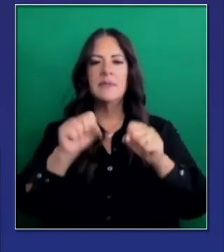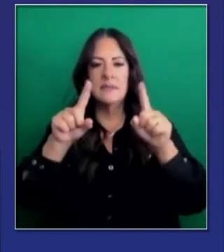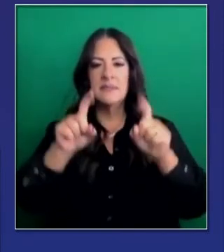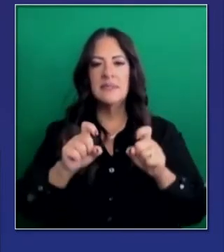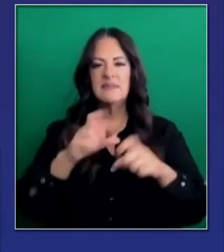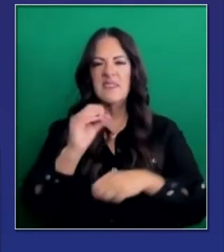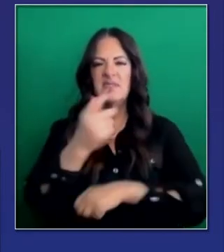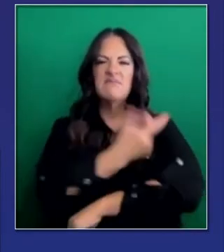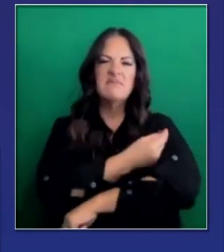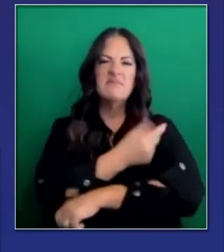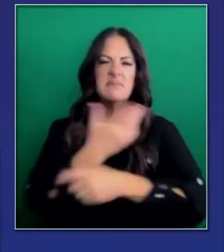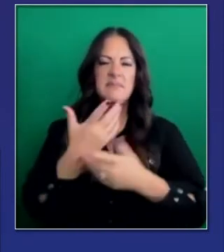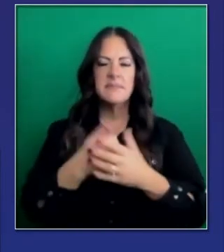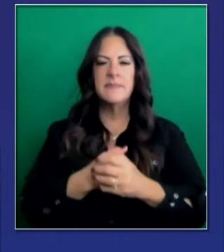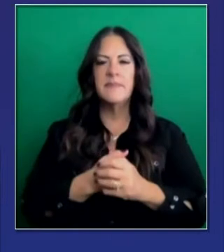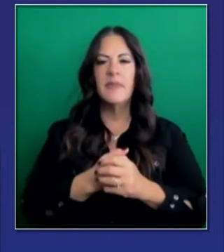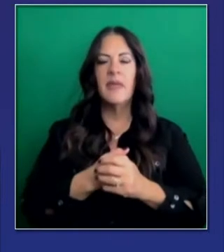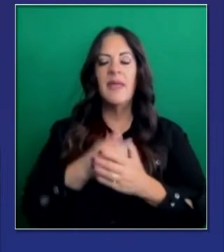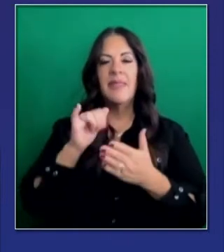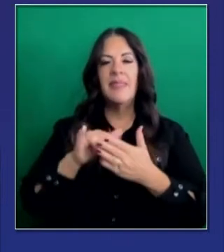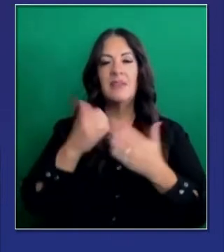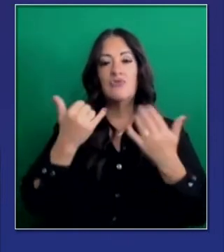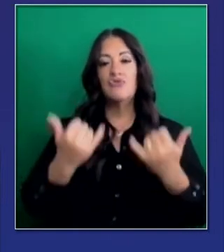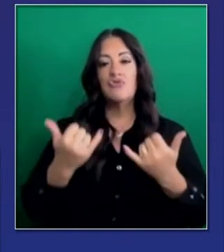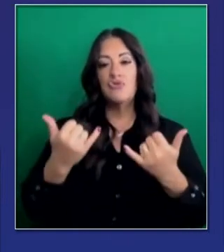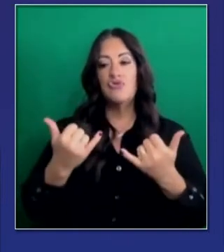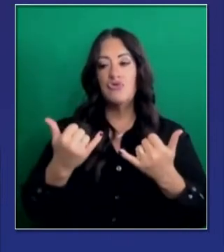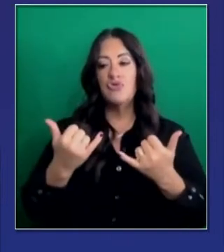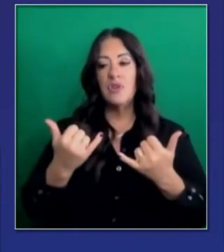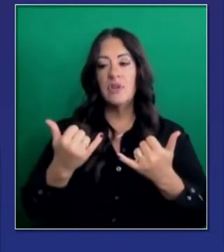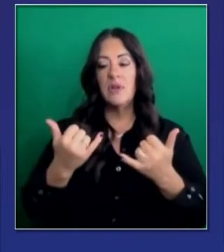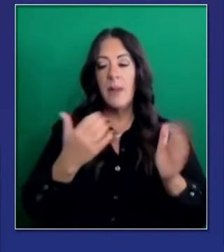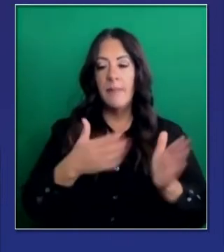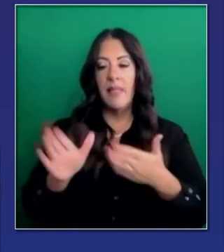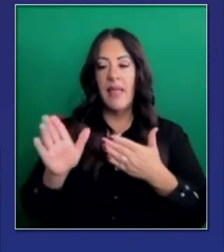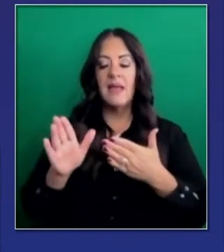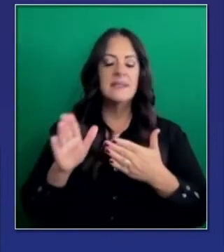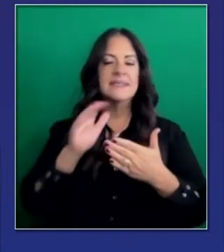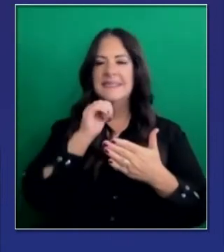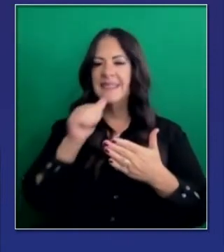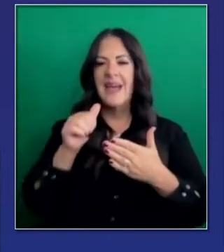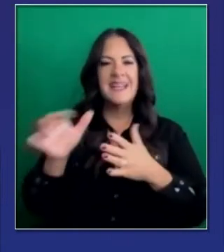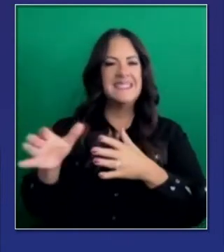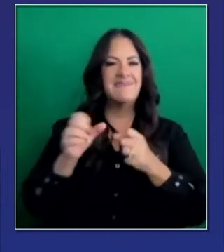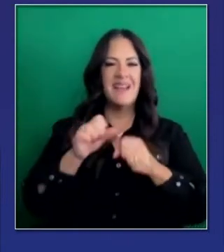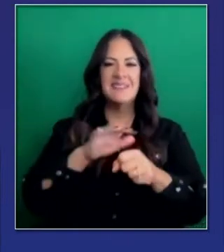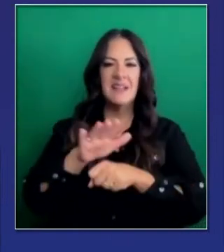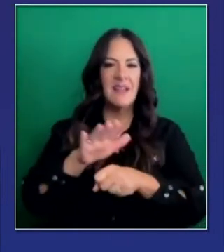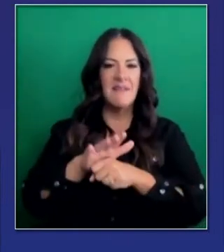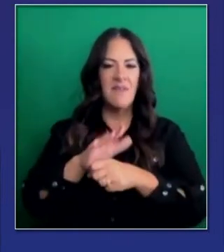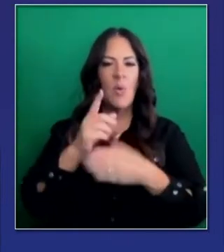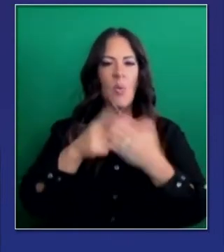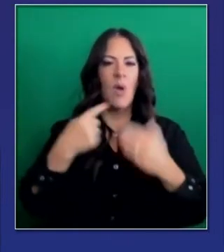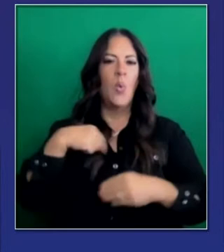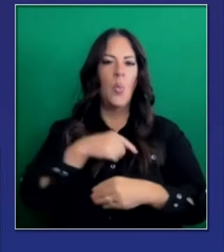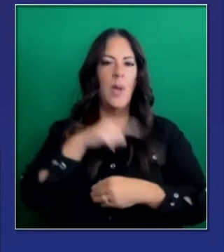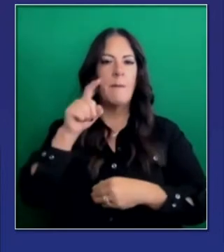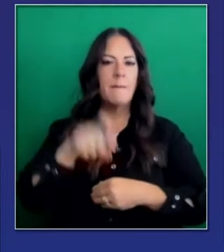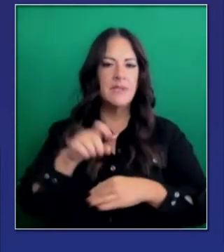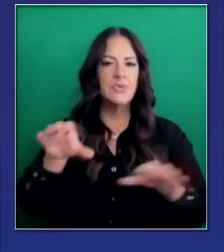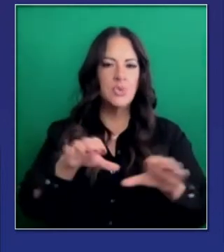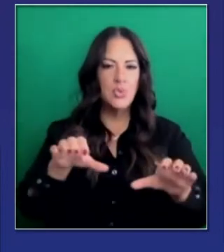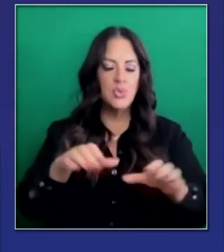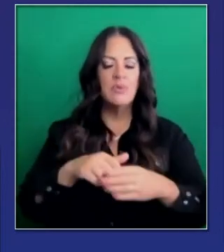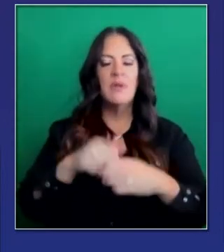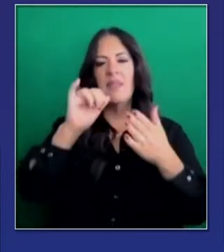para vacunar reconocemos que la estrategia actual no va a permitir que lleguemos a donde queremos con la rapidez que queremos y